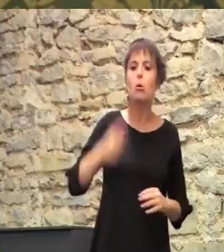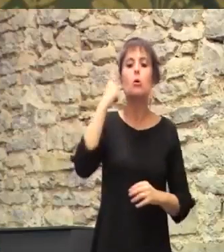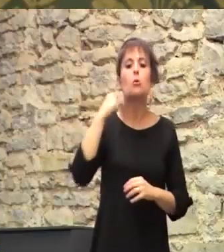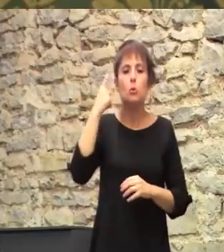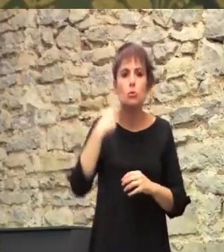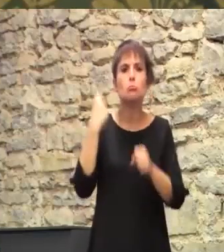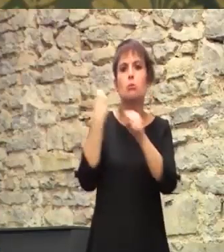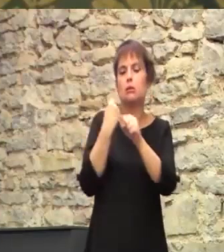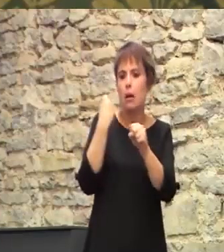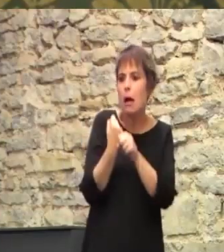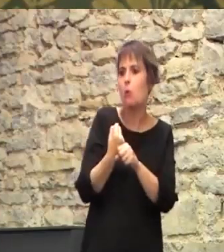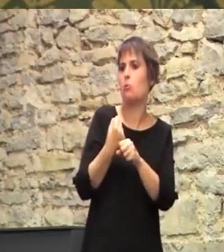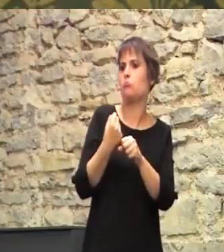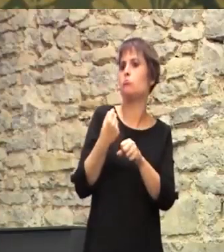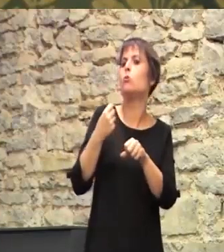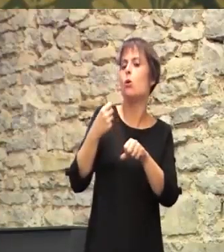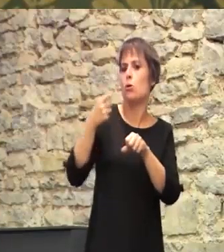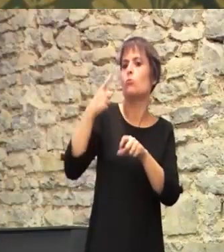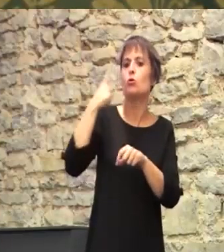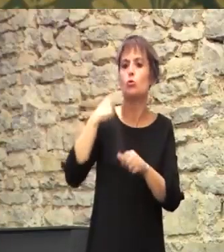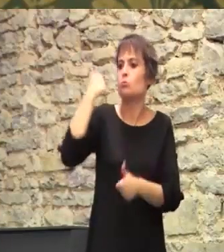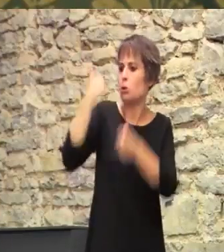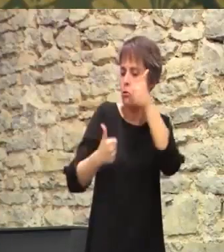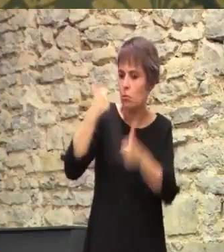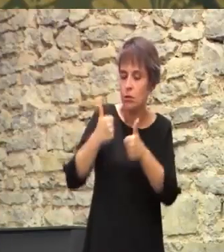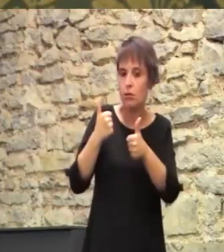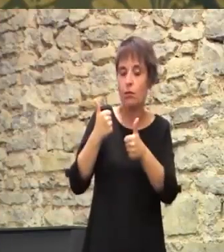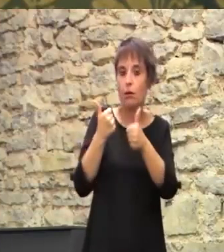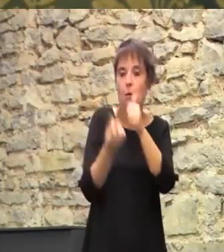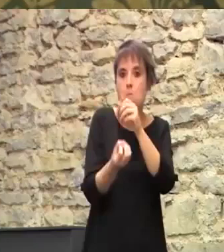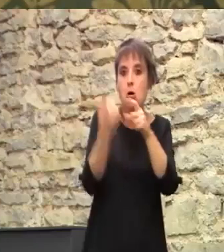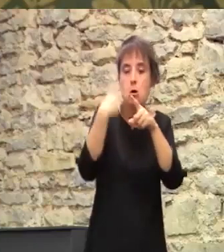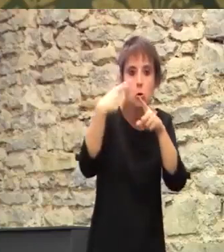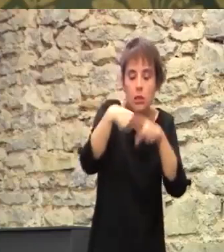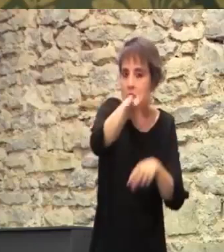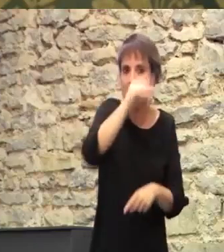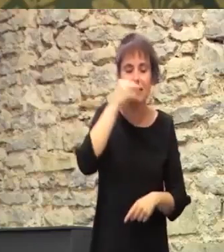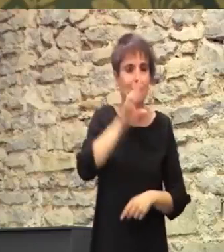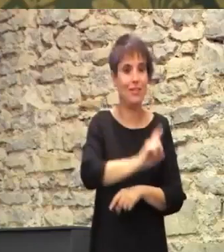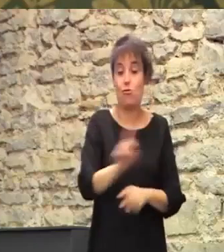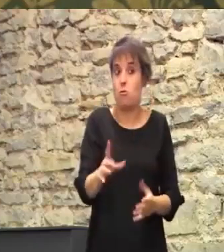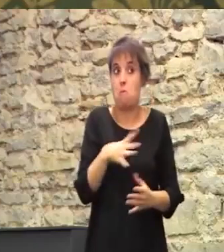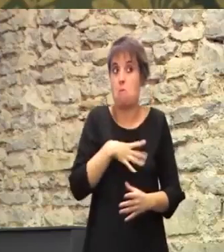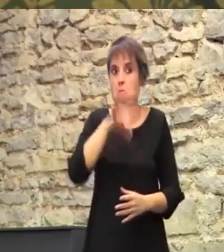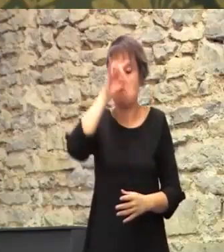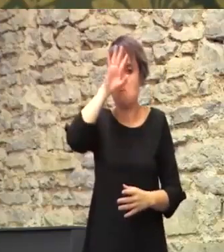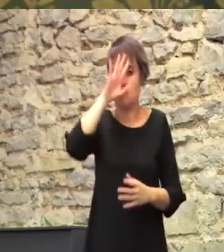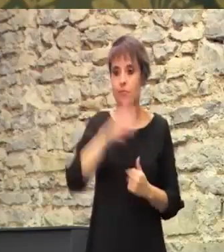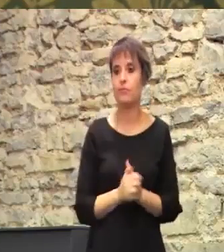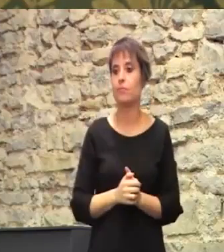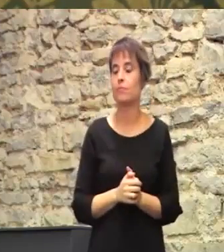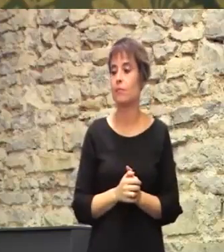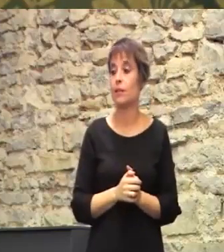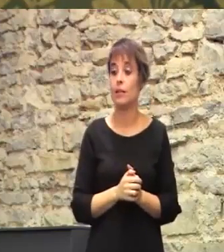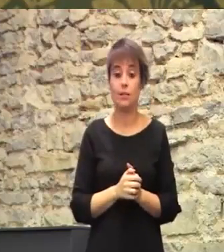trabajar ya competir y que sin embargo les pasaban cosas realmente difíciles de entender bueno este es